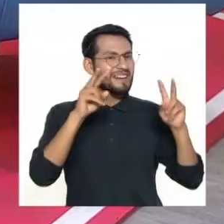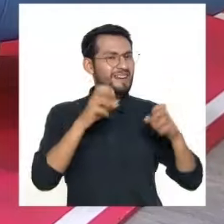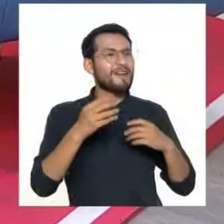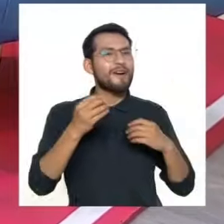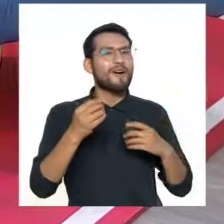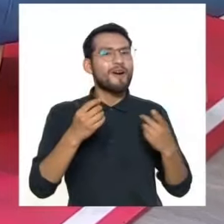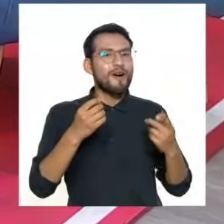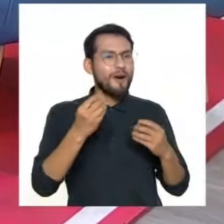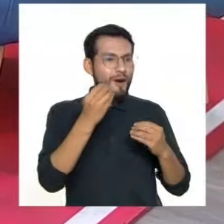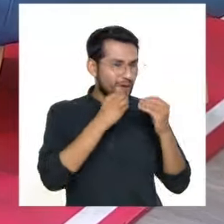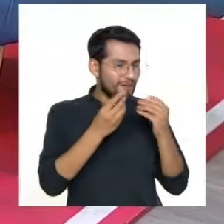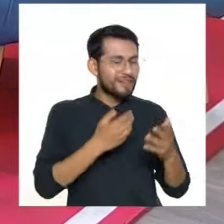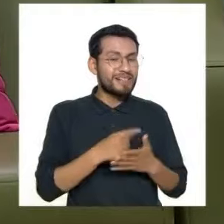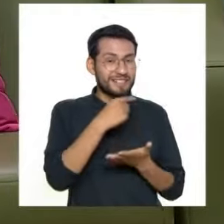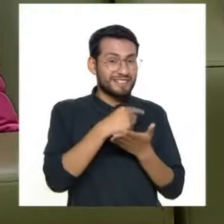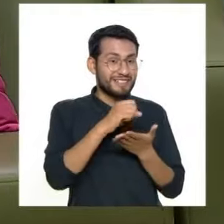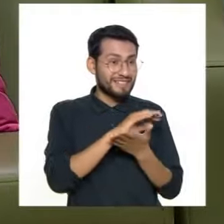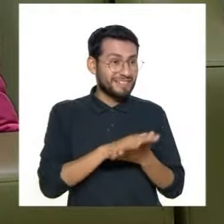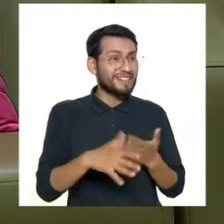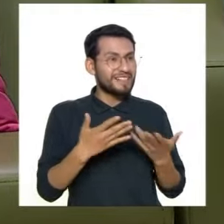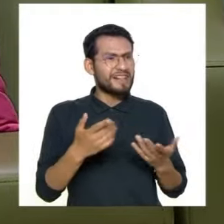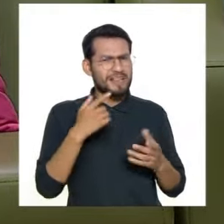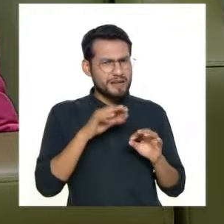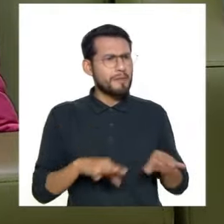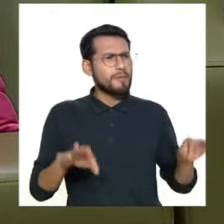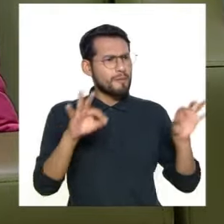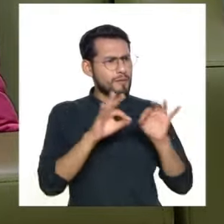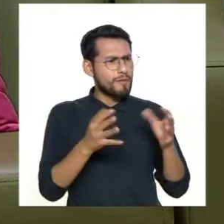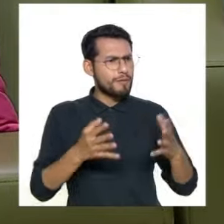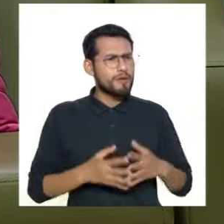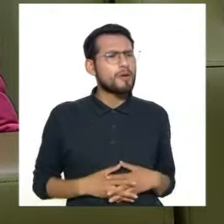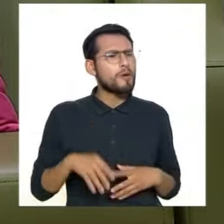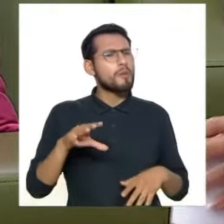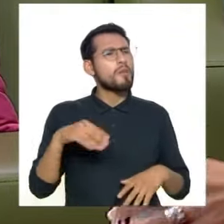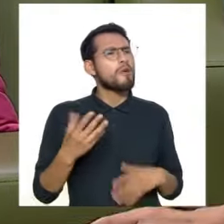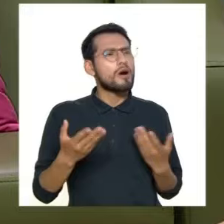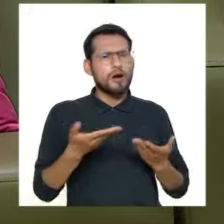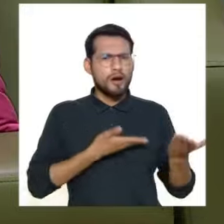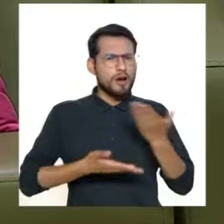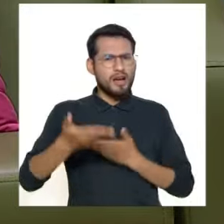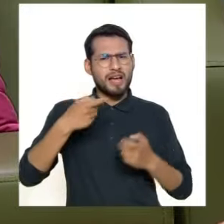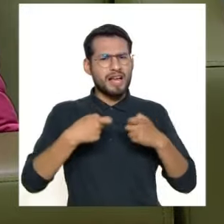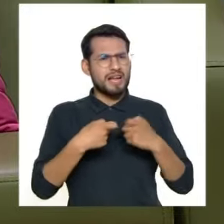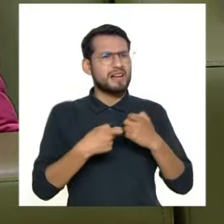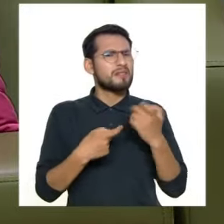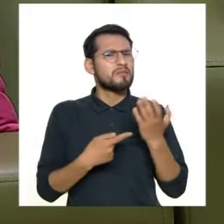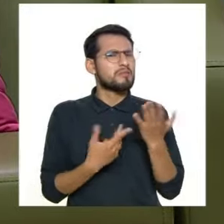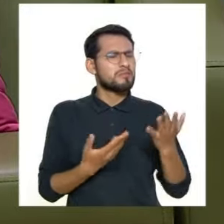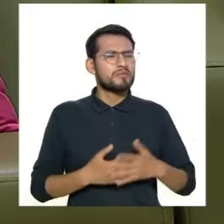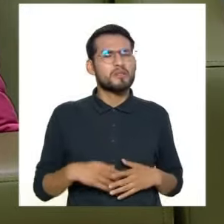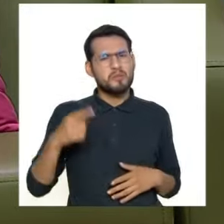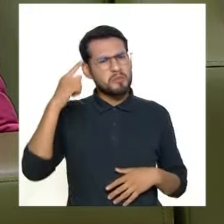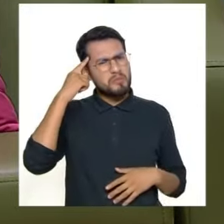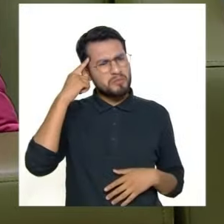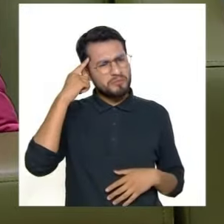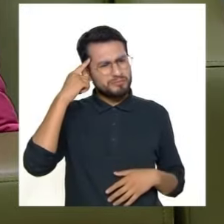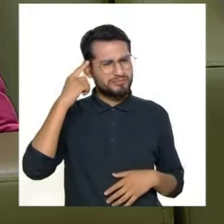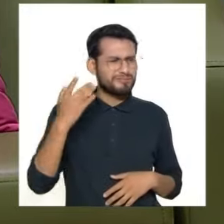de consumo semana santa nos parece siempre un hito importante Sí porque cuando hablamos de comercio electrónico Muchas veces pensamos que es